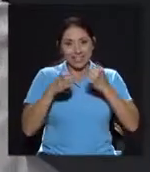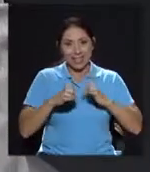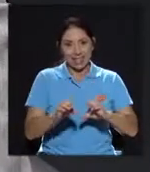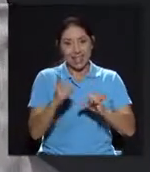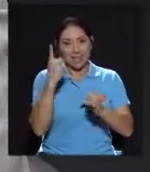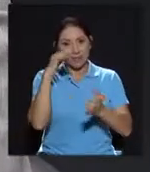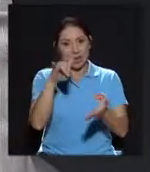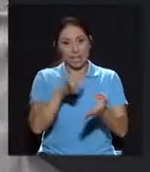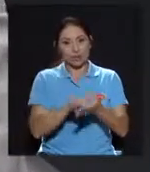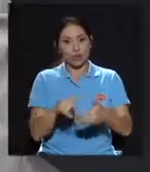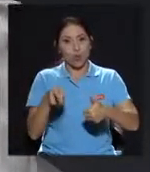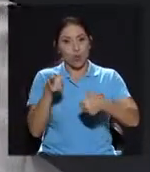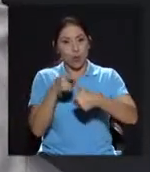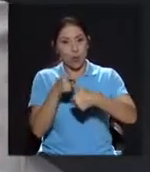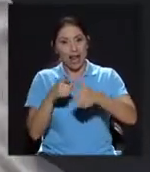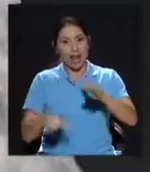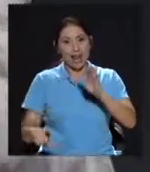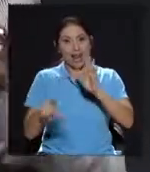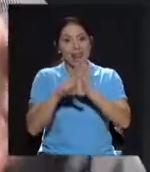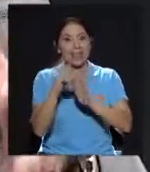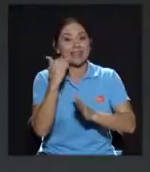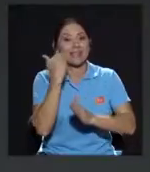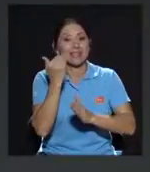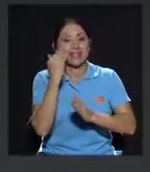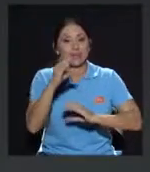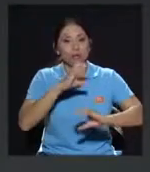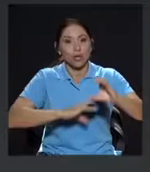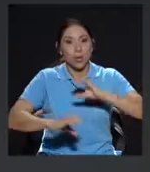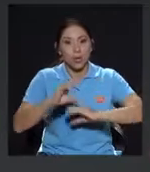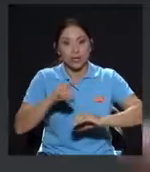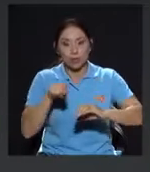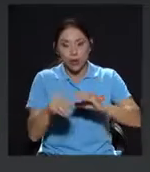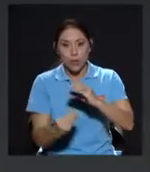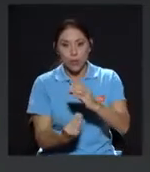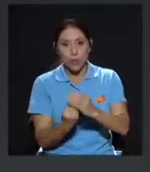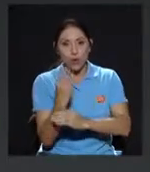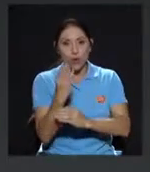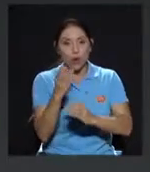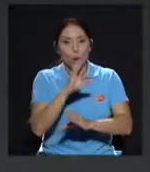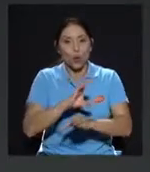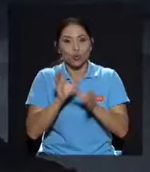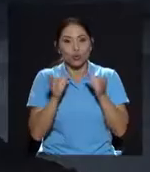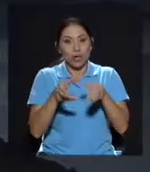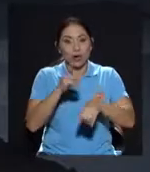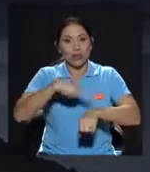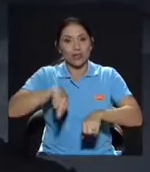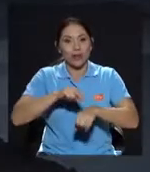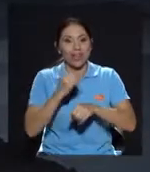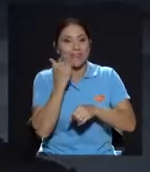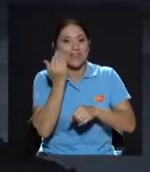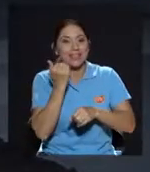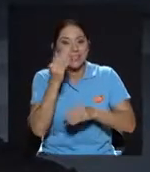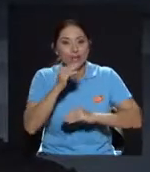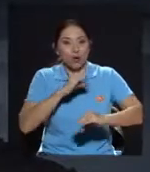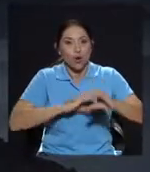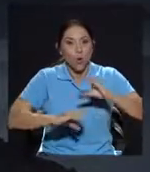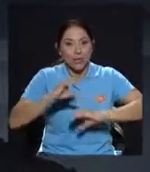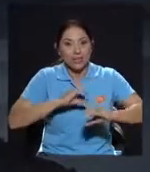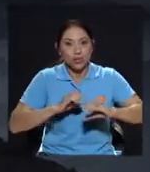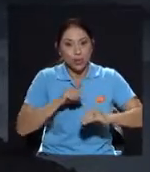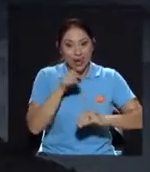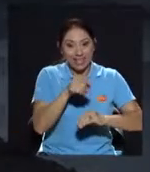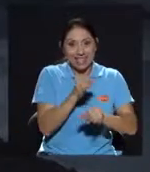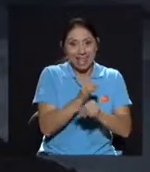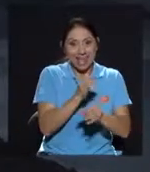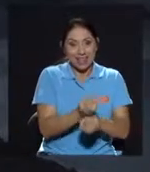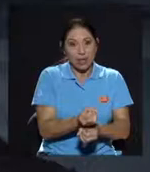la ley de facilitación de comercio dónde se crea el consejo nacional de facilitación de comercio que es el ente público privado